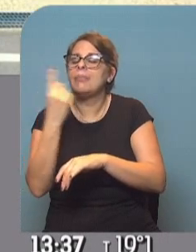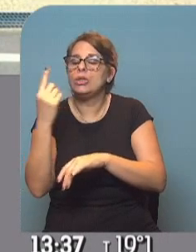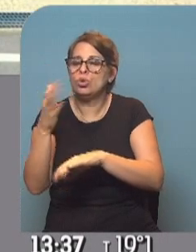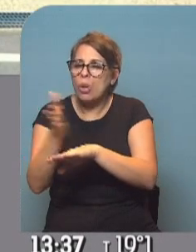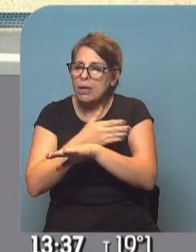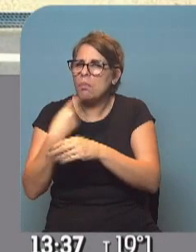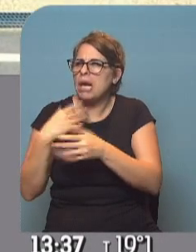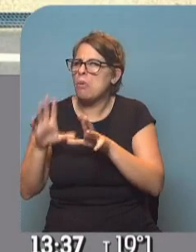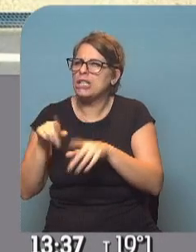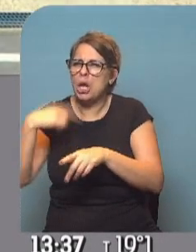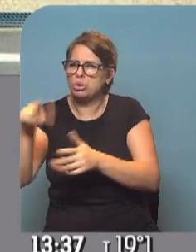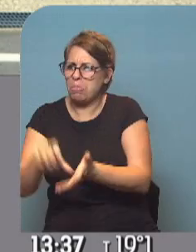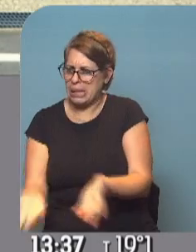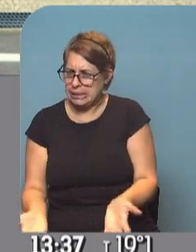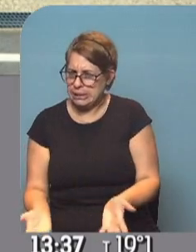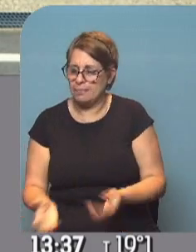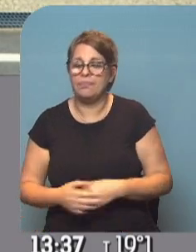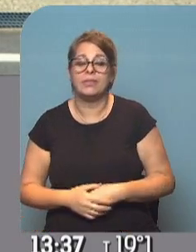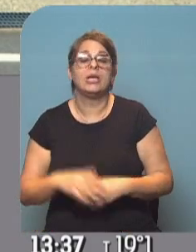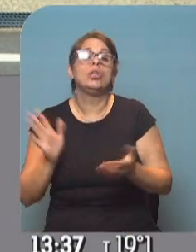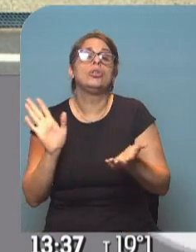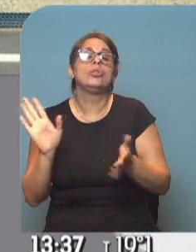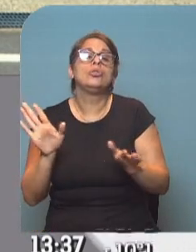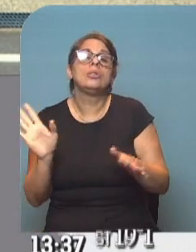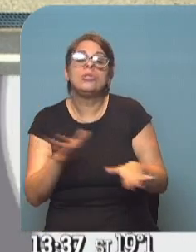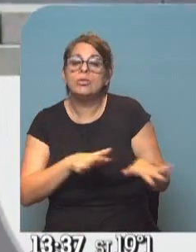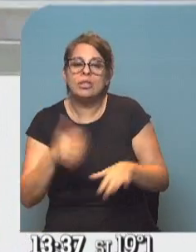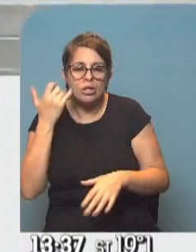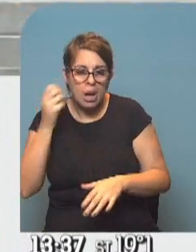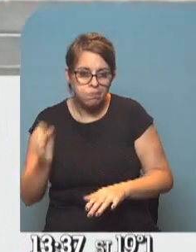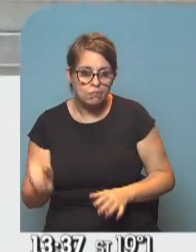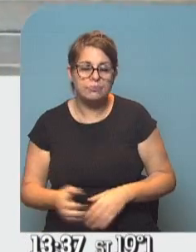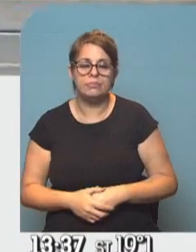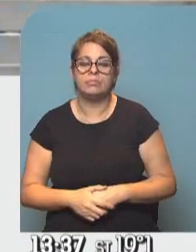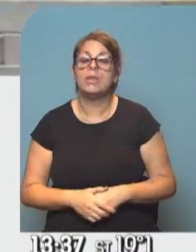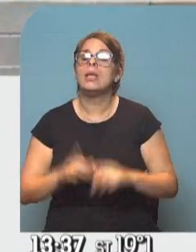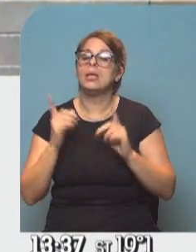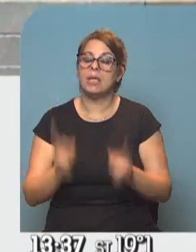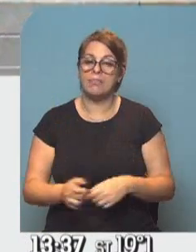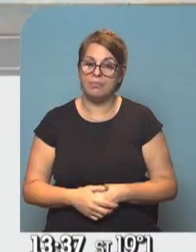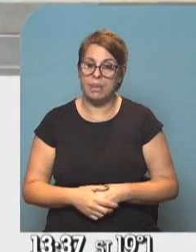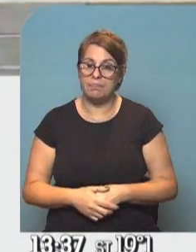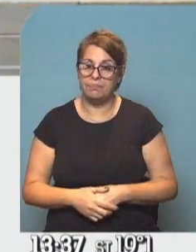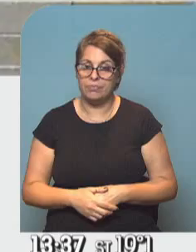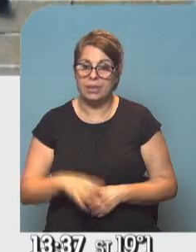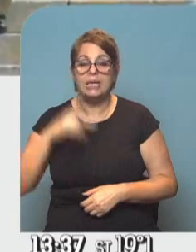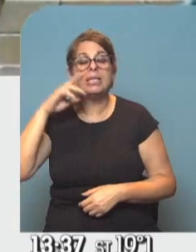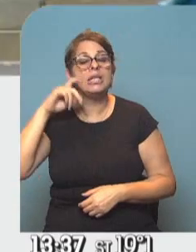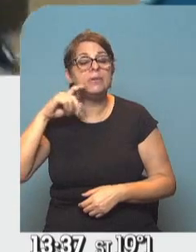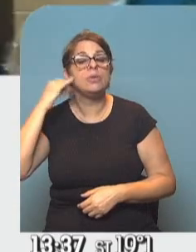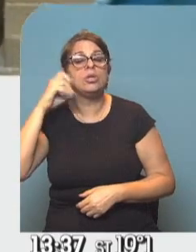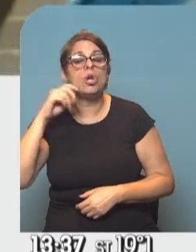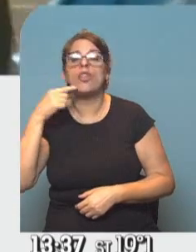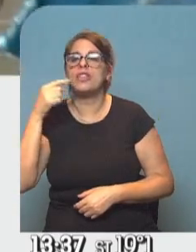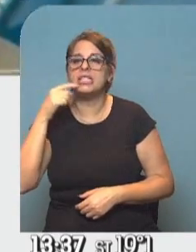molestar al otro, digamos. Bueno, estos gestos ya se han dado. Ahora, también ha calificado Kim Jong-un de